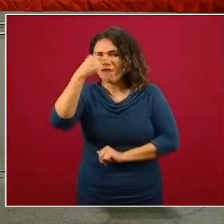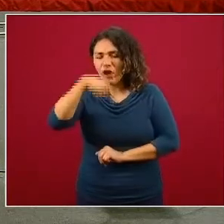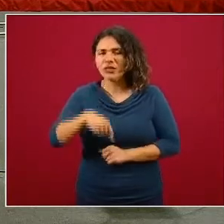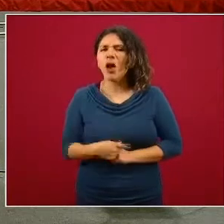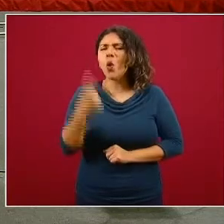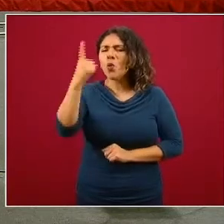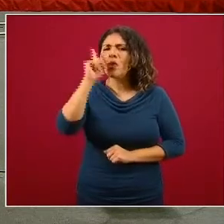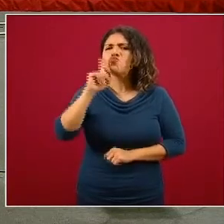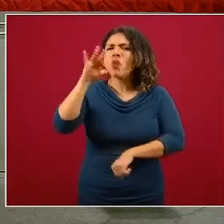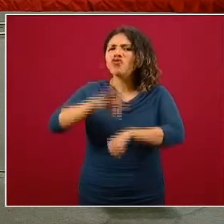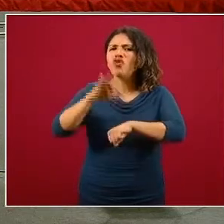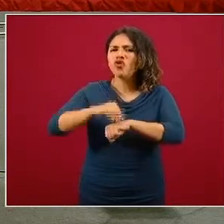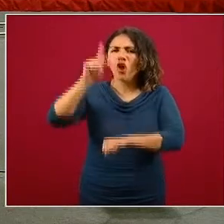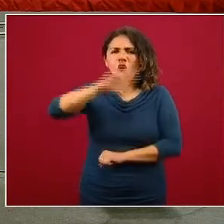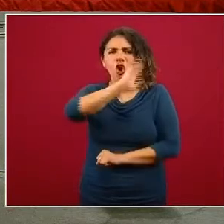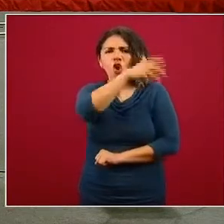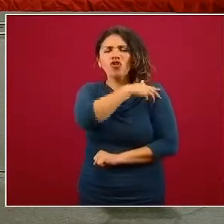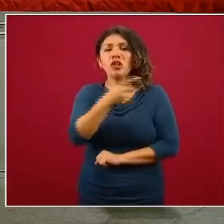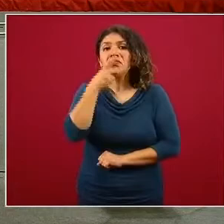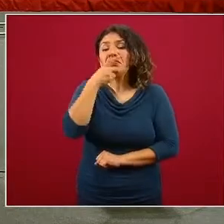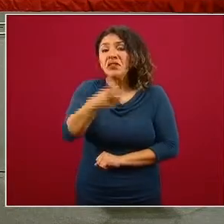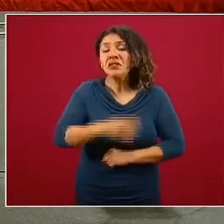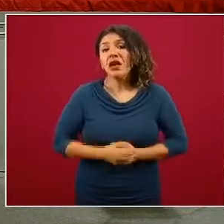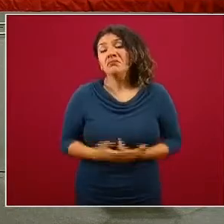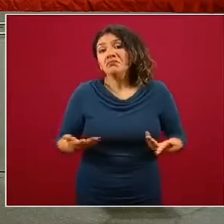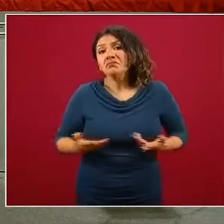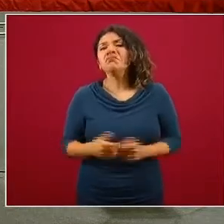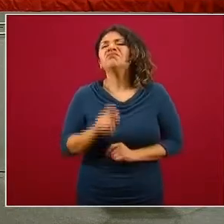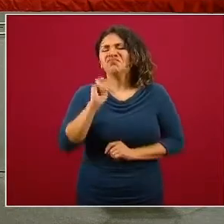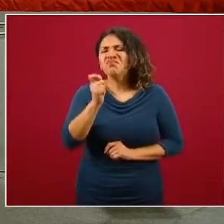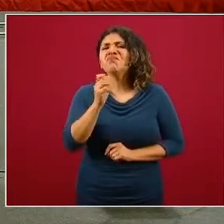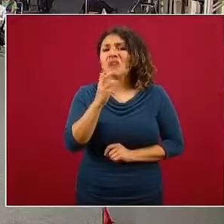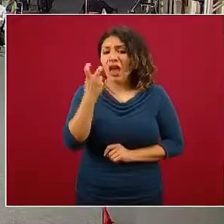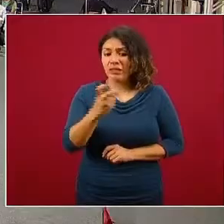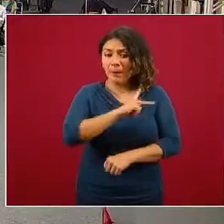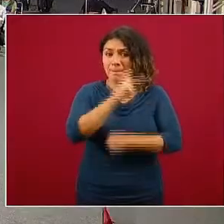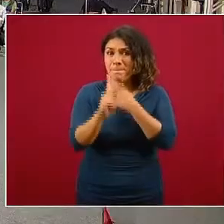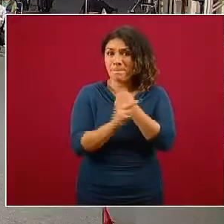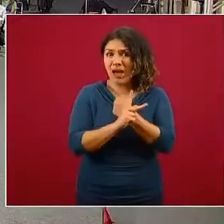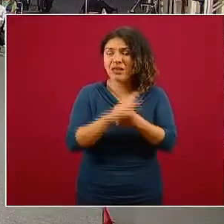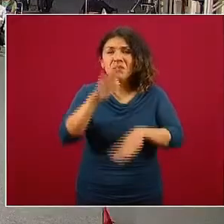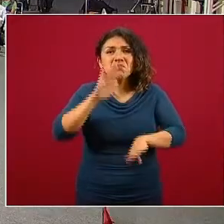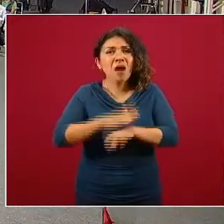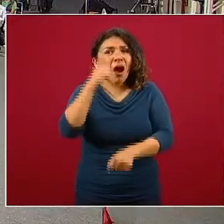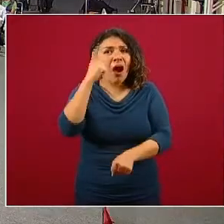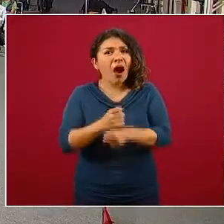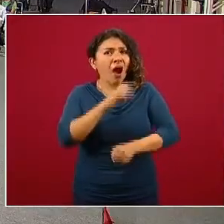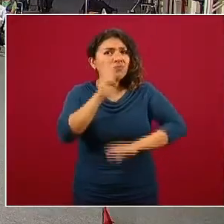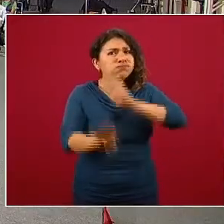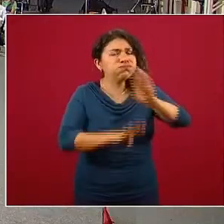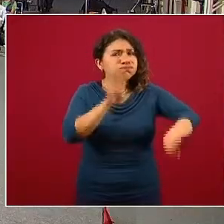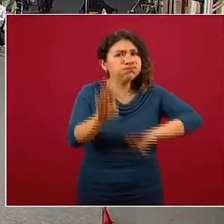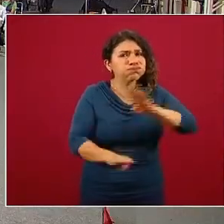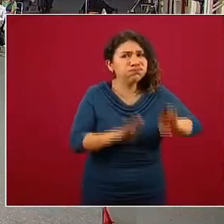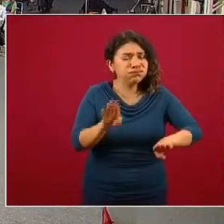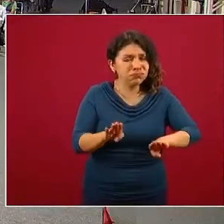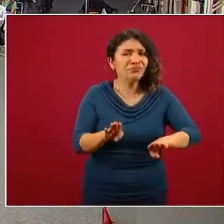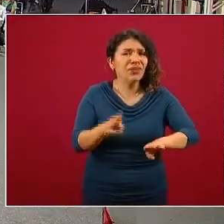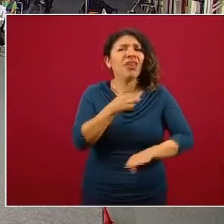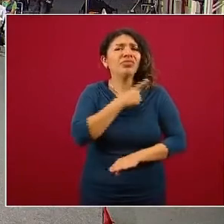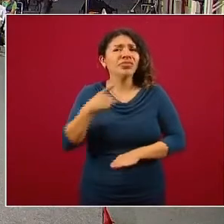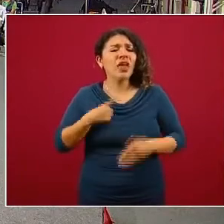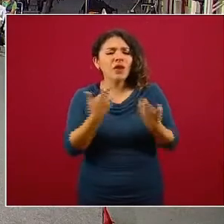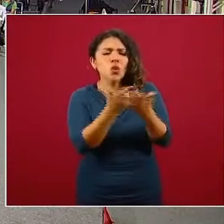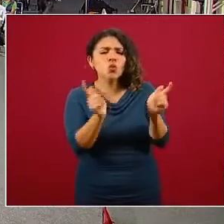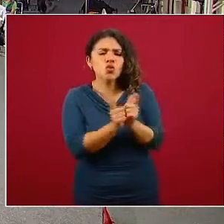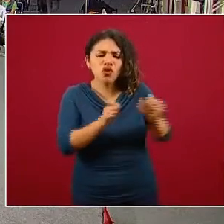una doctora de Londres hablaba de que sería conveniente en estos países en donde la mortalidad es muy elevada, organizar